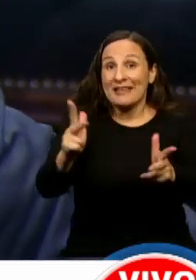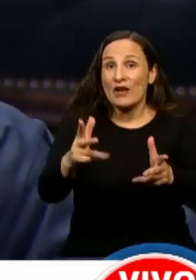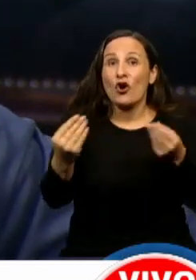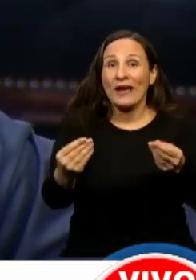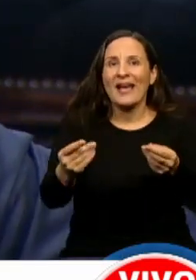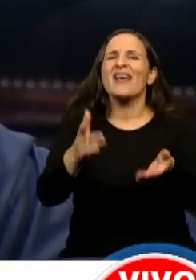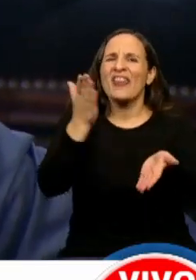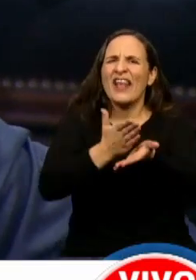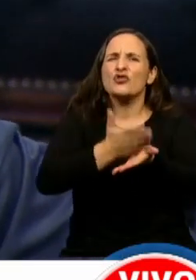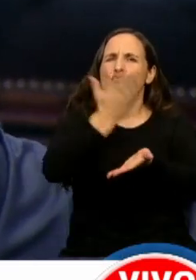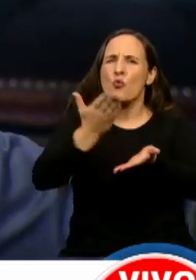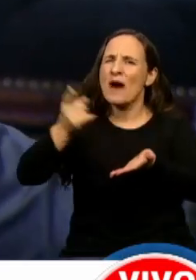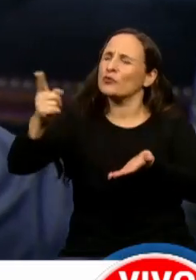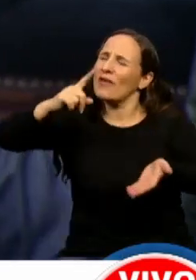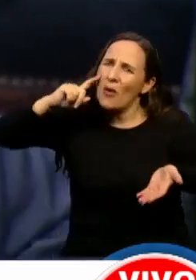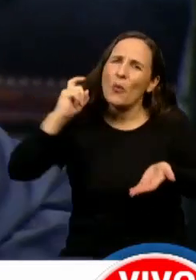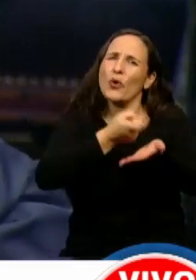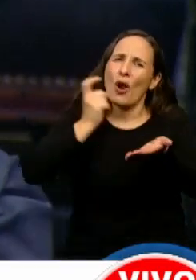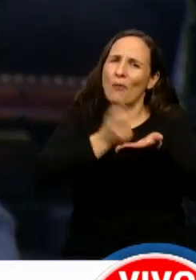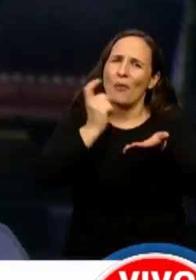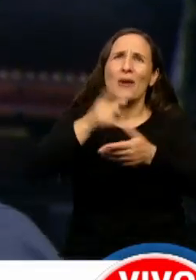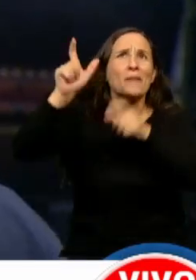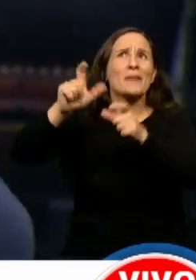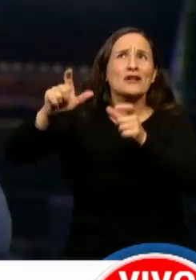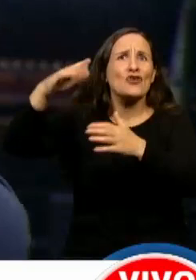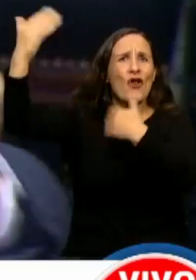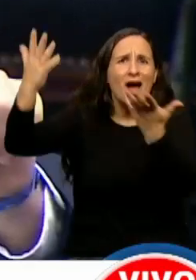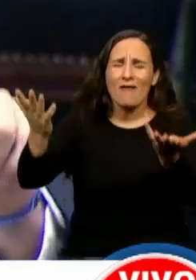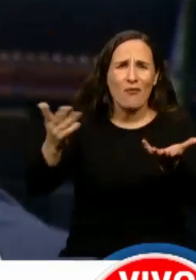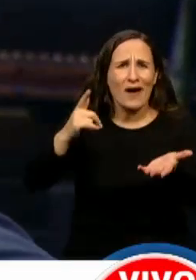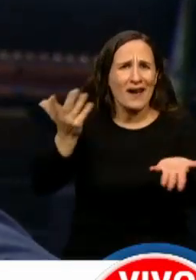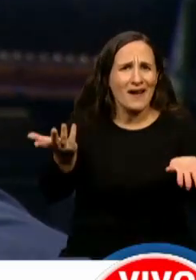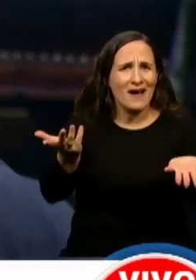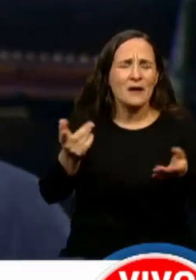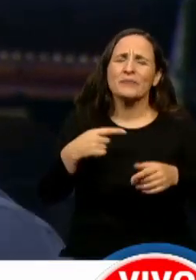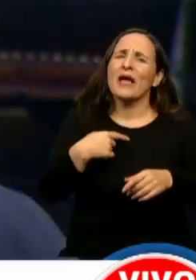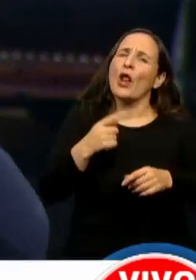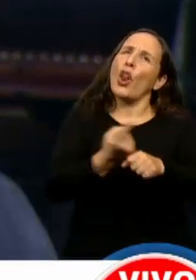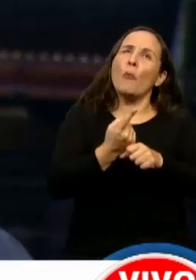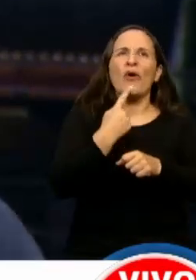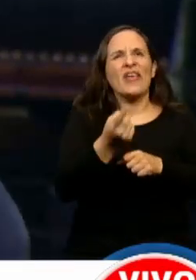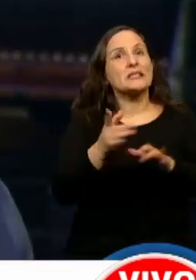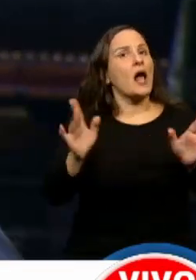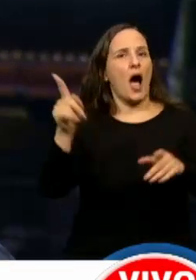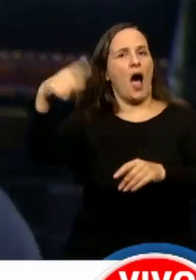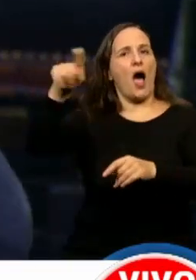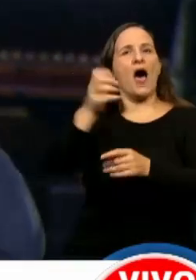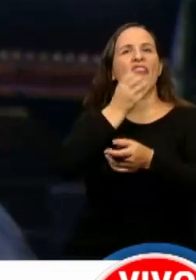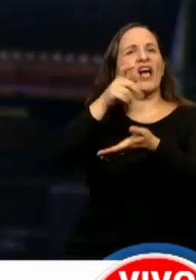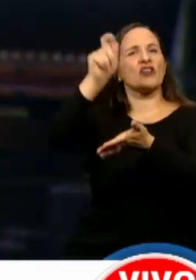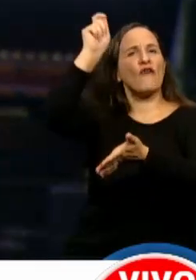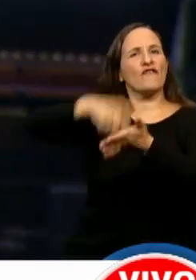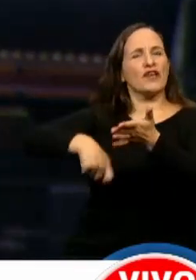violando derechos humanos de miles de varados en el exterior y no cuenta decir que salieron firmando una